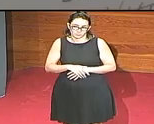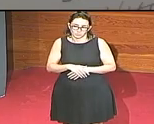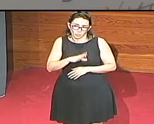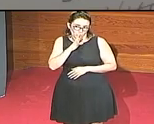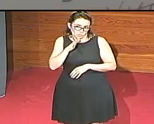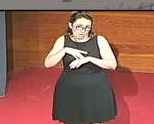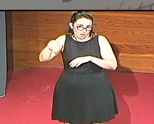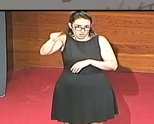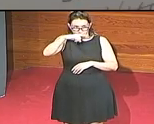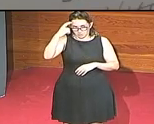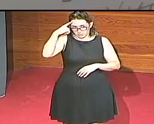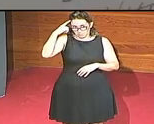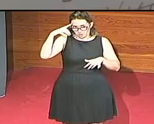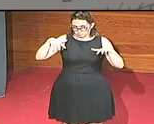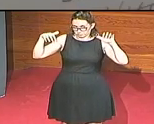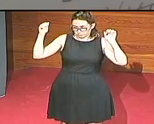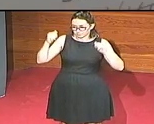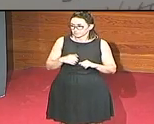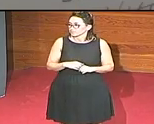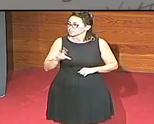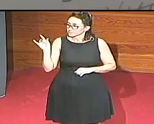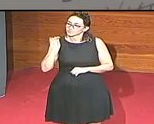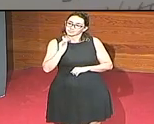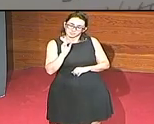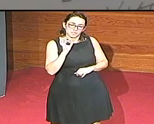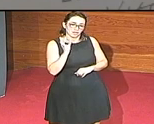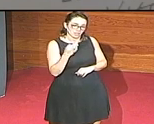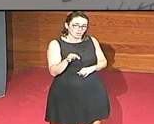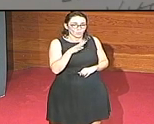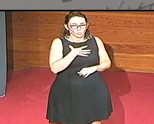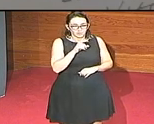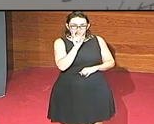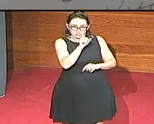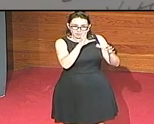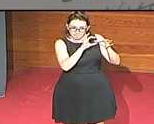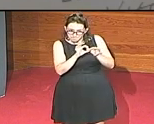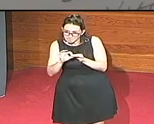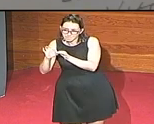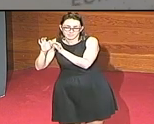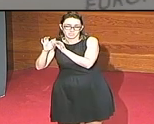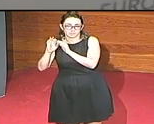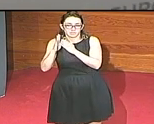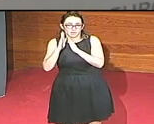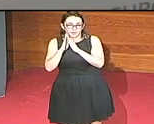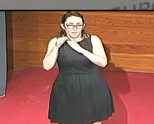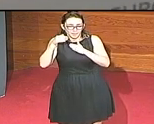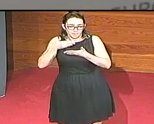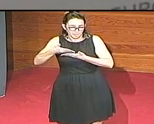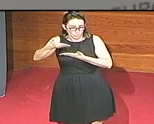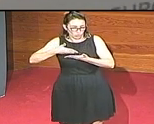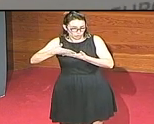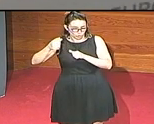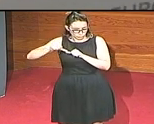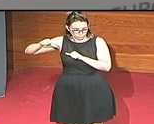sí sí pero pues es directamente ir al gráfico en cuestión acceder a todos los periódicos y eso sí eso